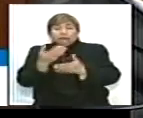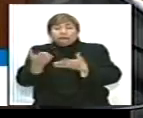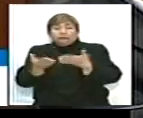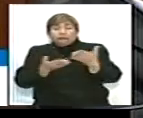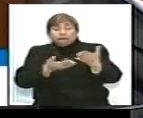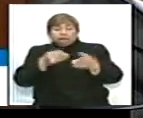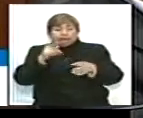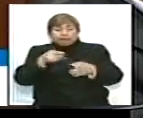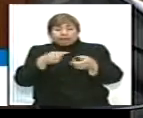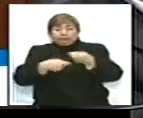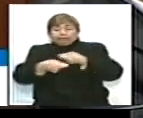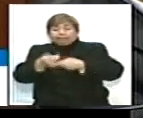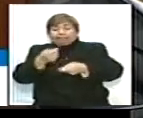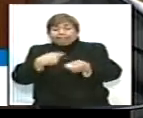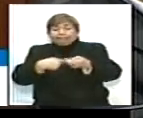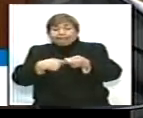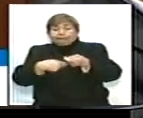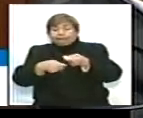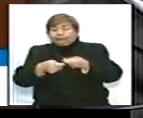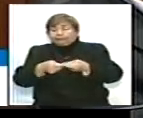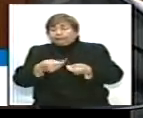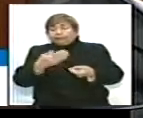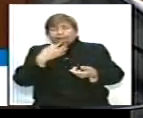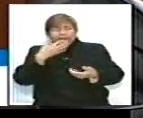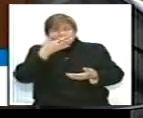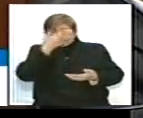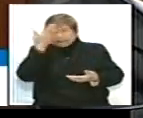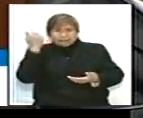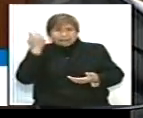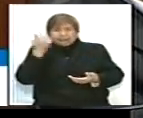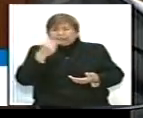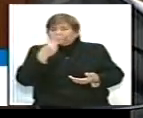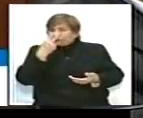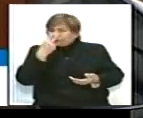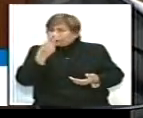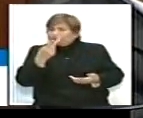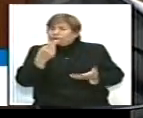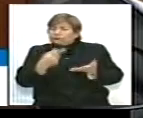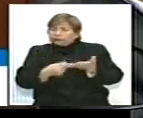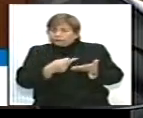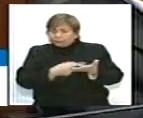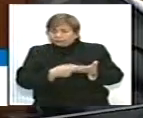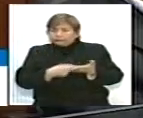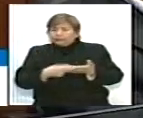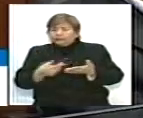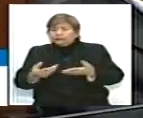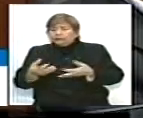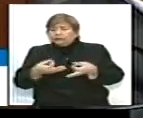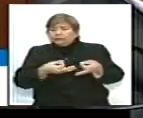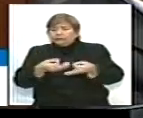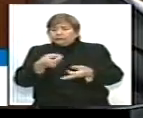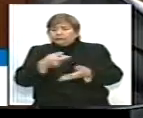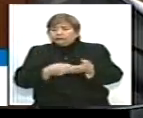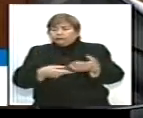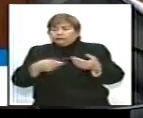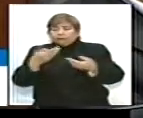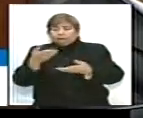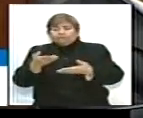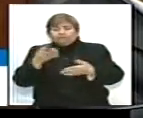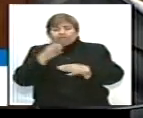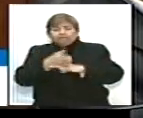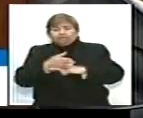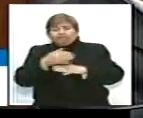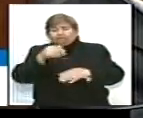el sector comercio. Entonces hay que sacarse la careta y entrar a un debate serio sobre un modelo económico que le hace daño al país en